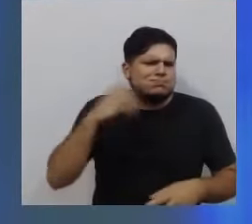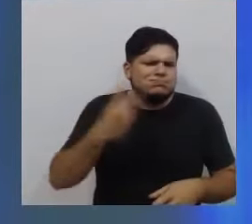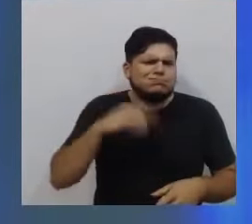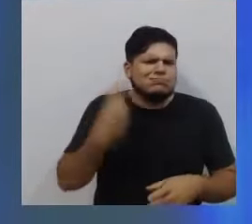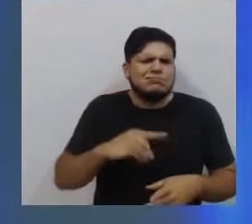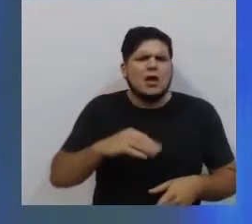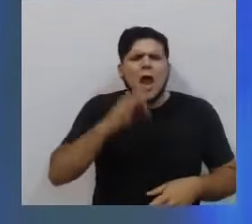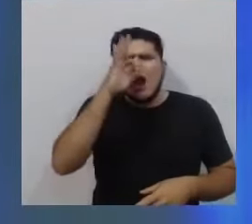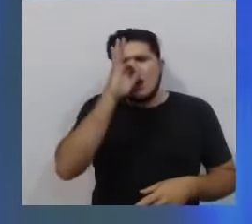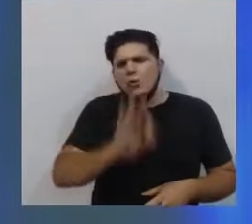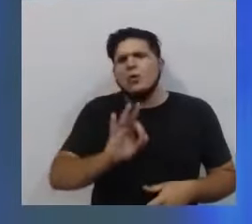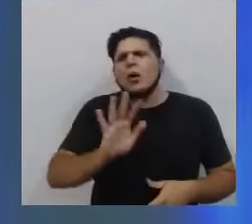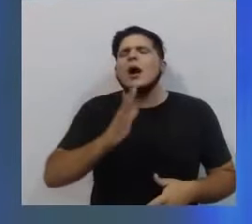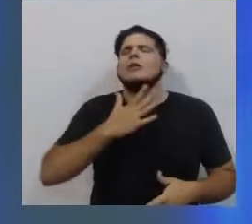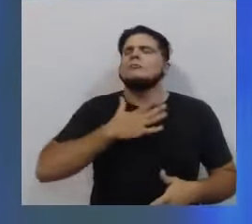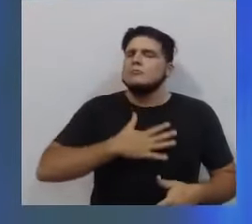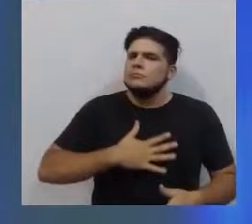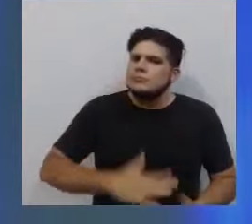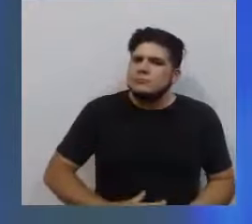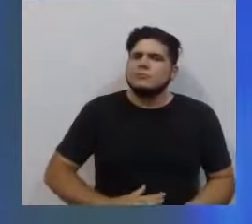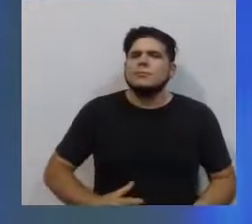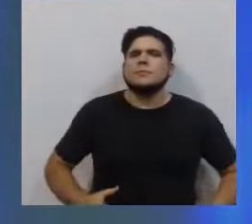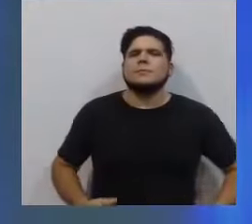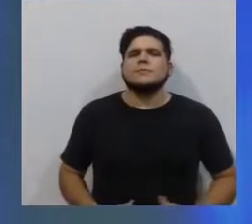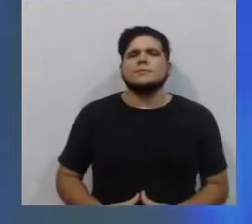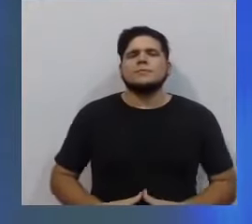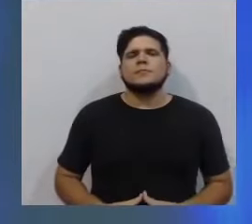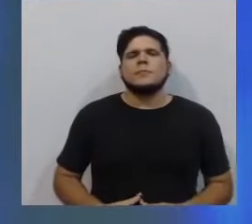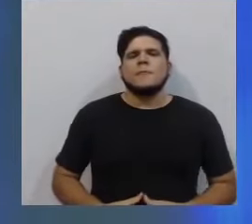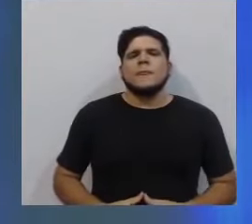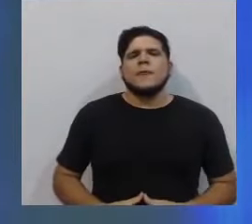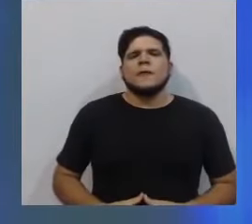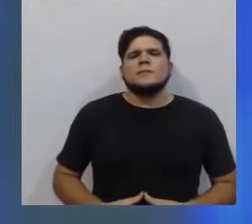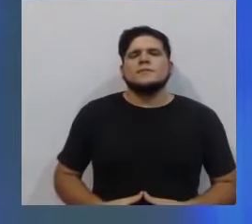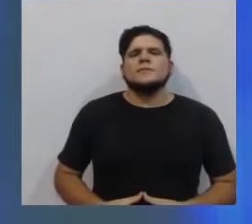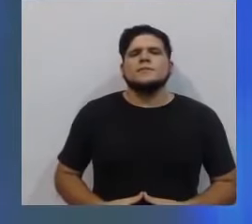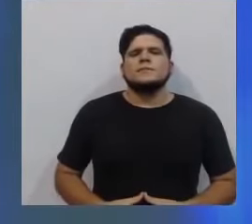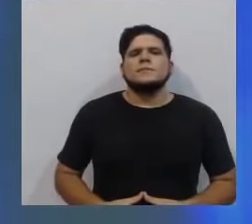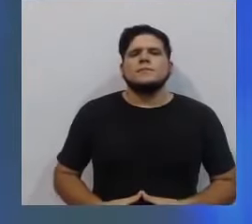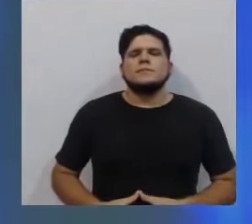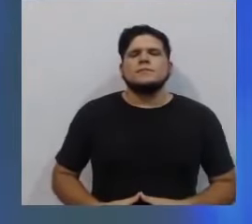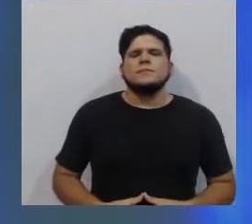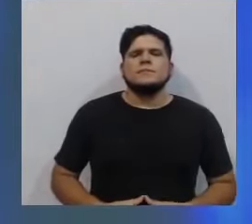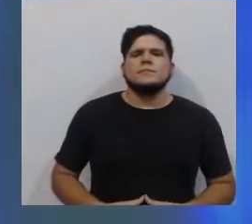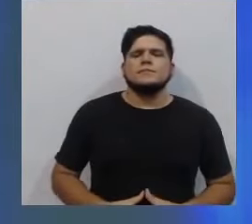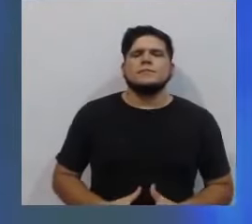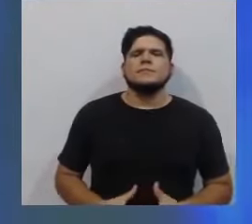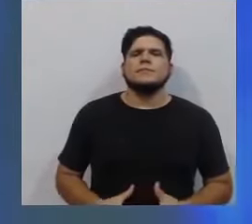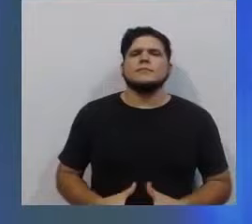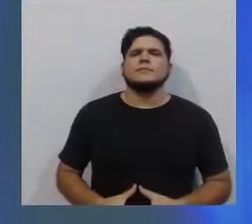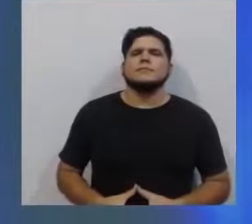capacidad de administrar los tiempos salmo 27